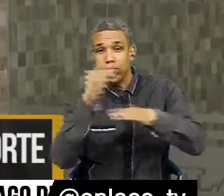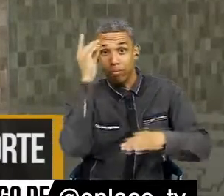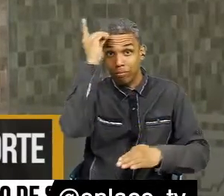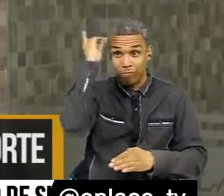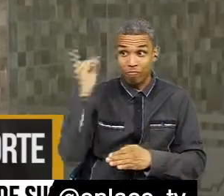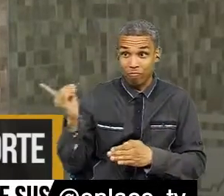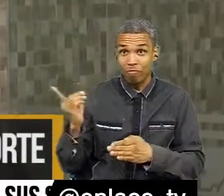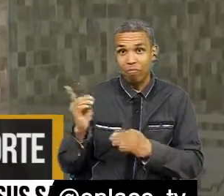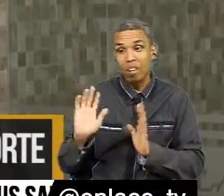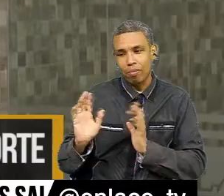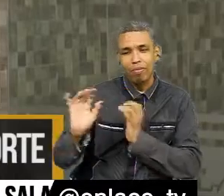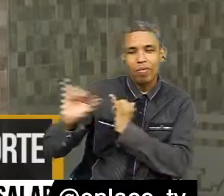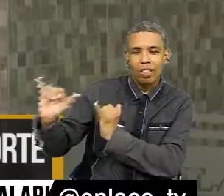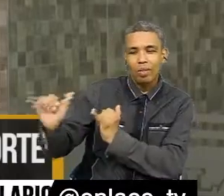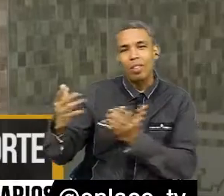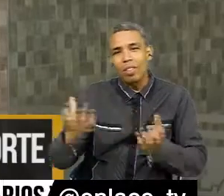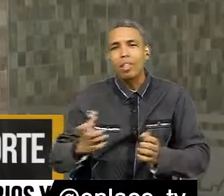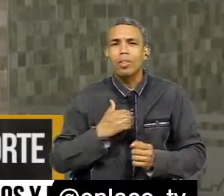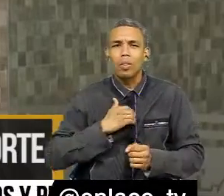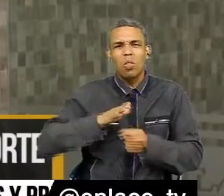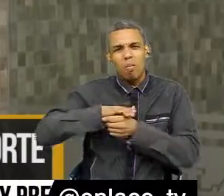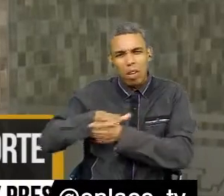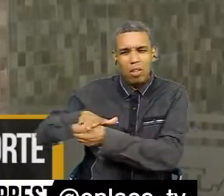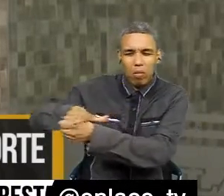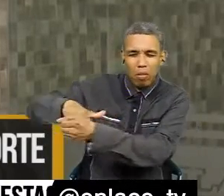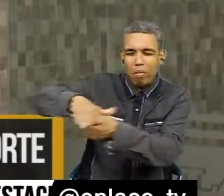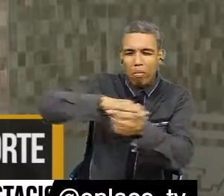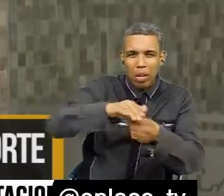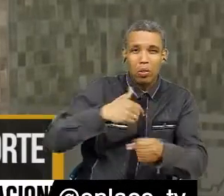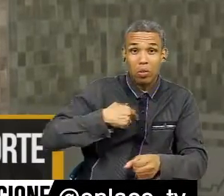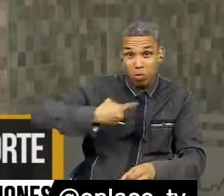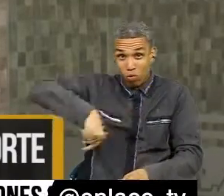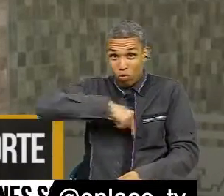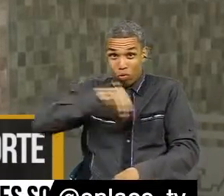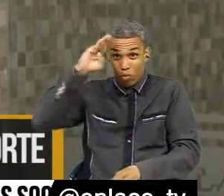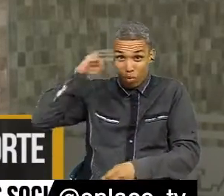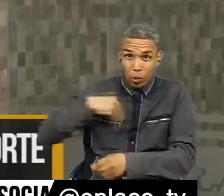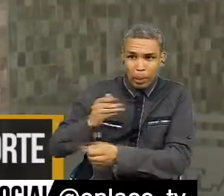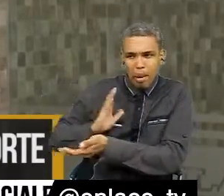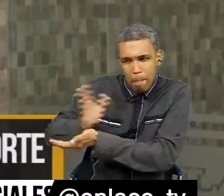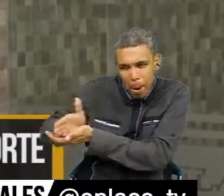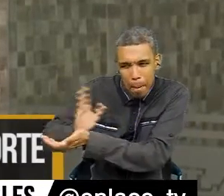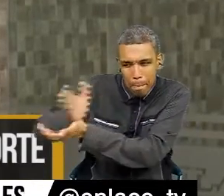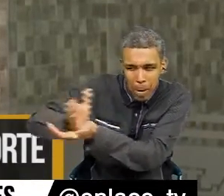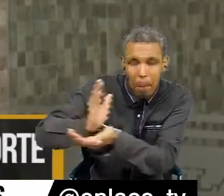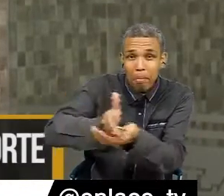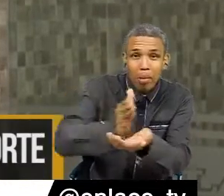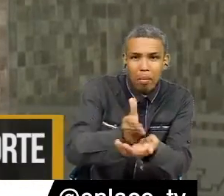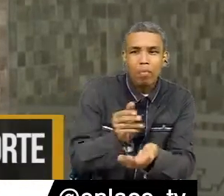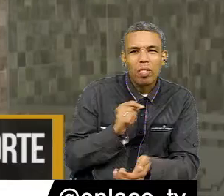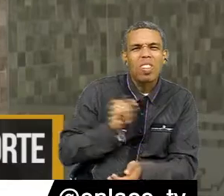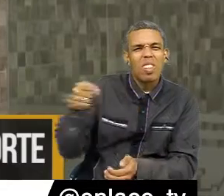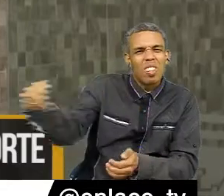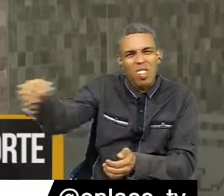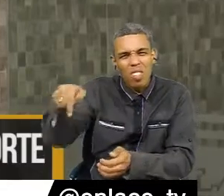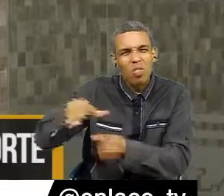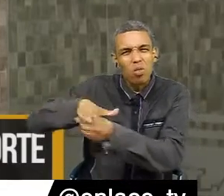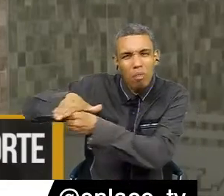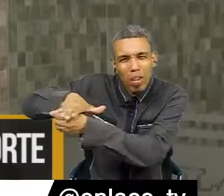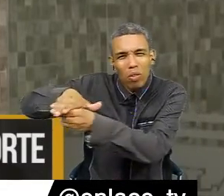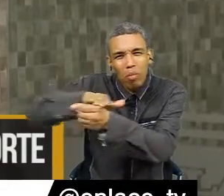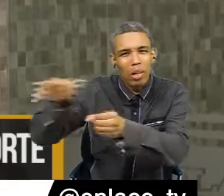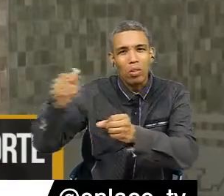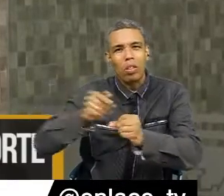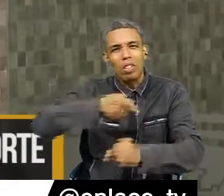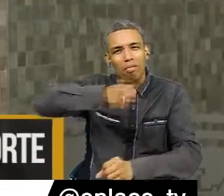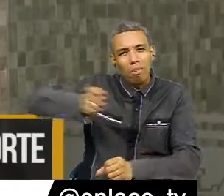en coordinación con los presidentes de Junta de Acción Comunal, ediles y los gestores de participación ciudadana de la estación Barranca Bermeja, con el fin de llevar ese esparcimiento